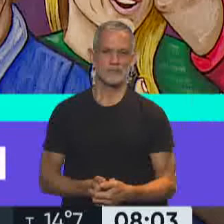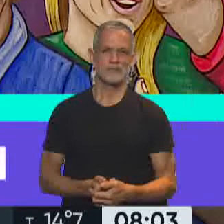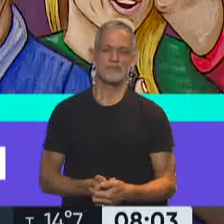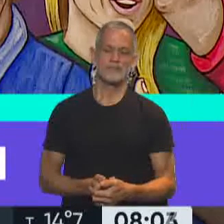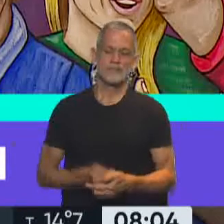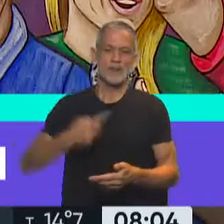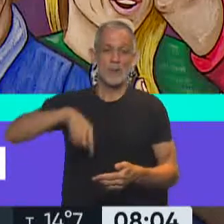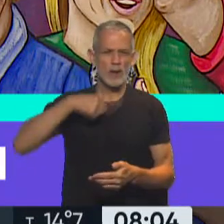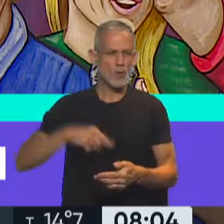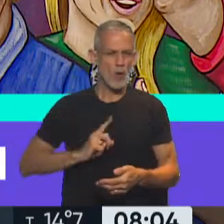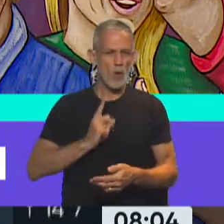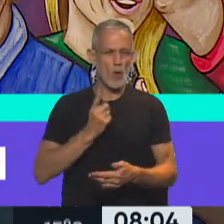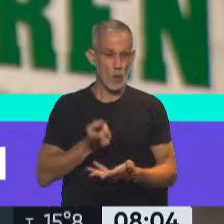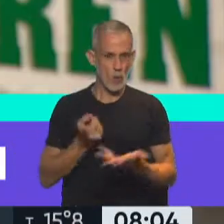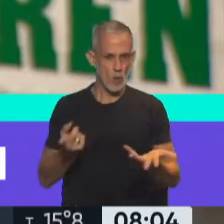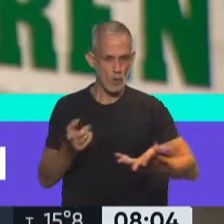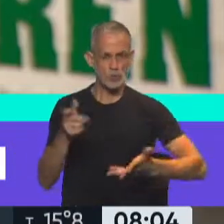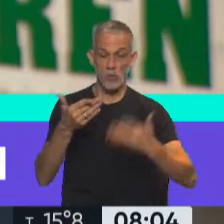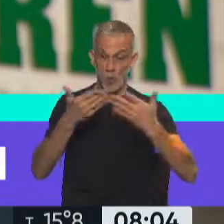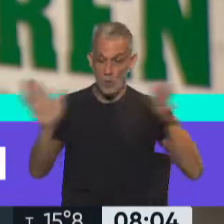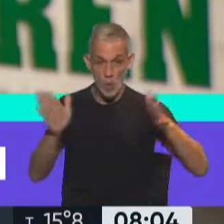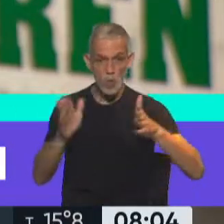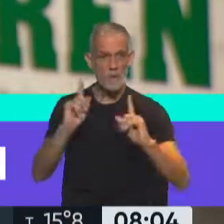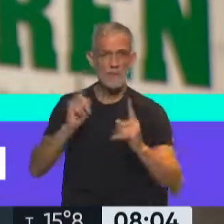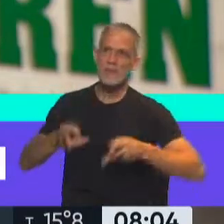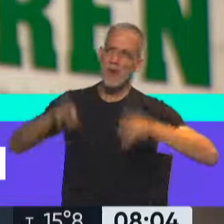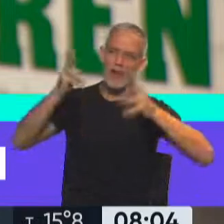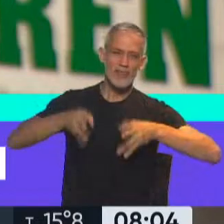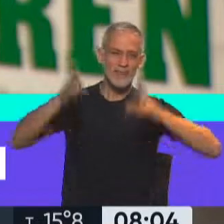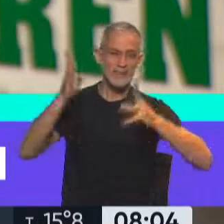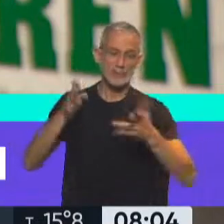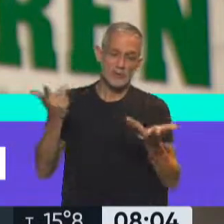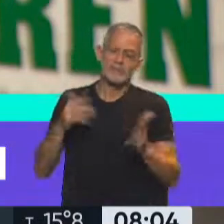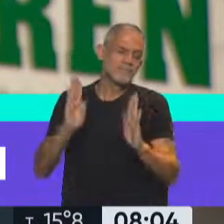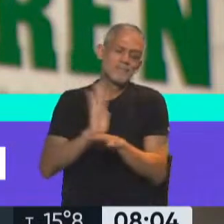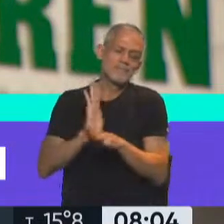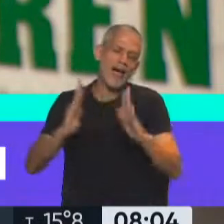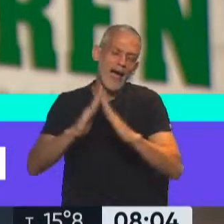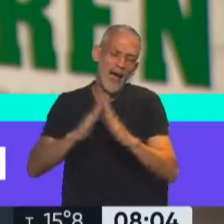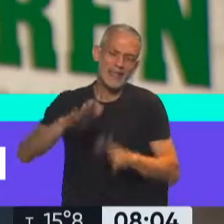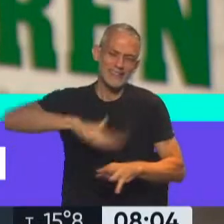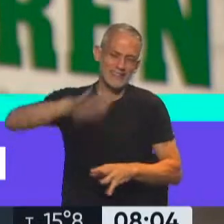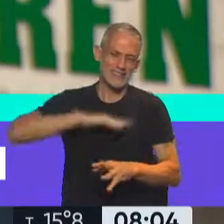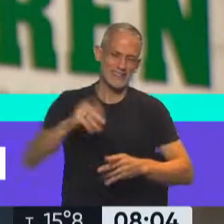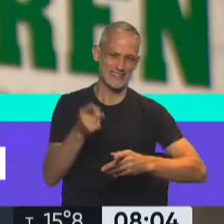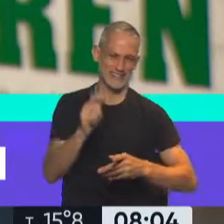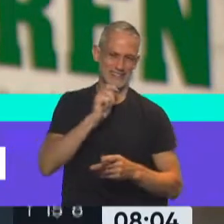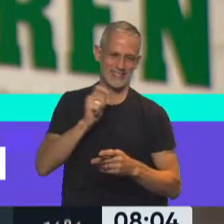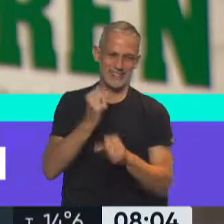Para nosotros es un orgullo poder estar reinaugurando esta sede de la, y es la casa de los y las trabajadoras de prensa.